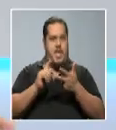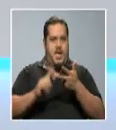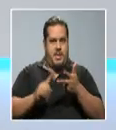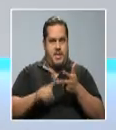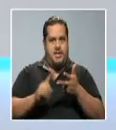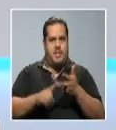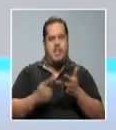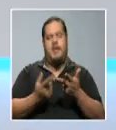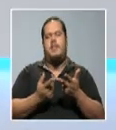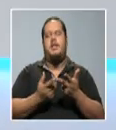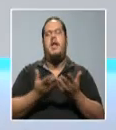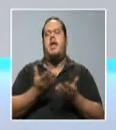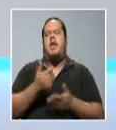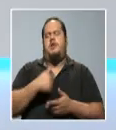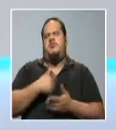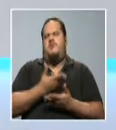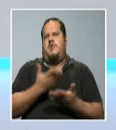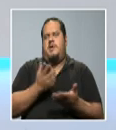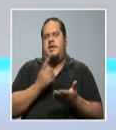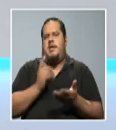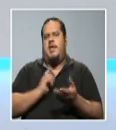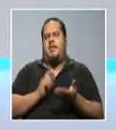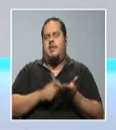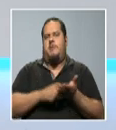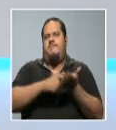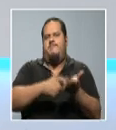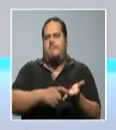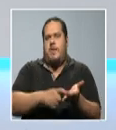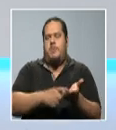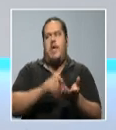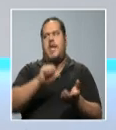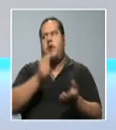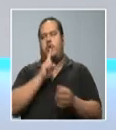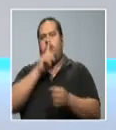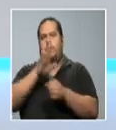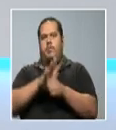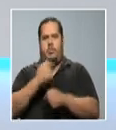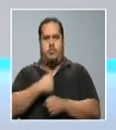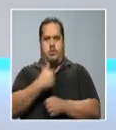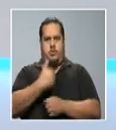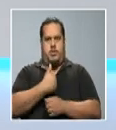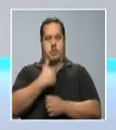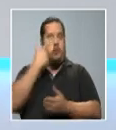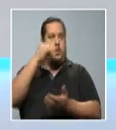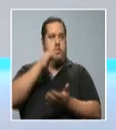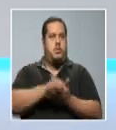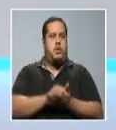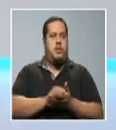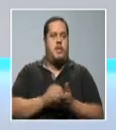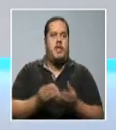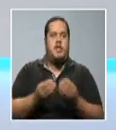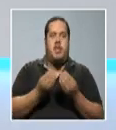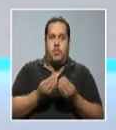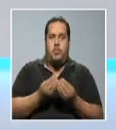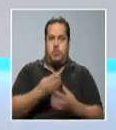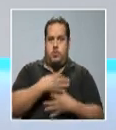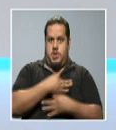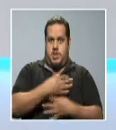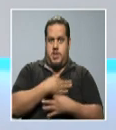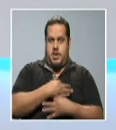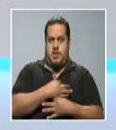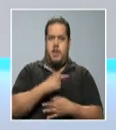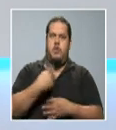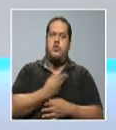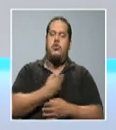es también en qué estoy endeudado, qué otros compromisos yo tengo. Por lo tanto, es de muchísimo interés